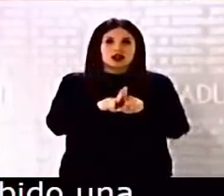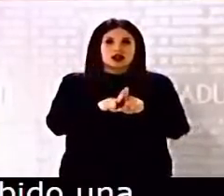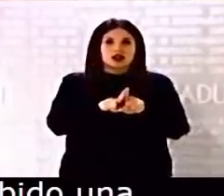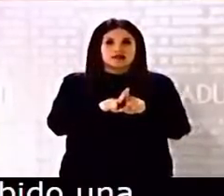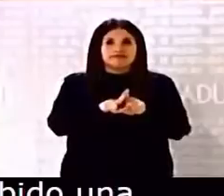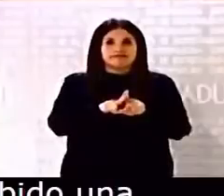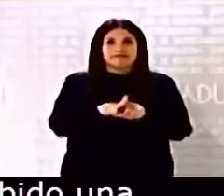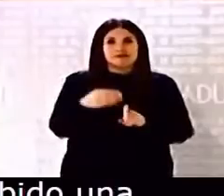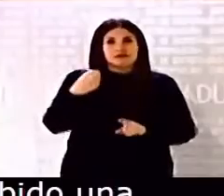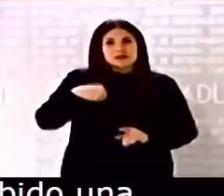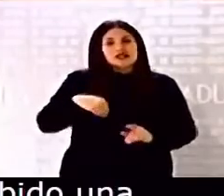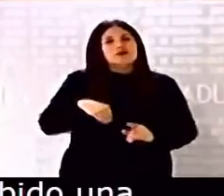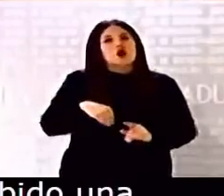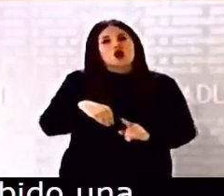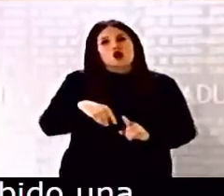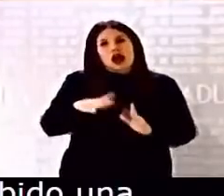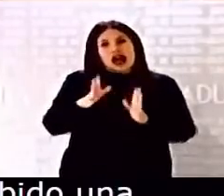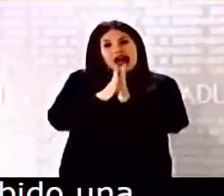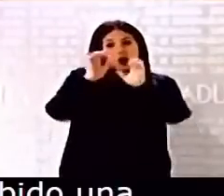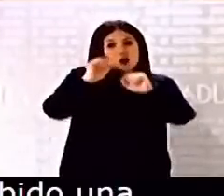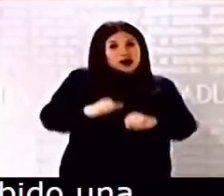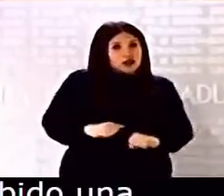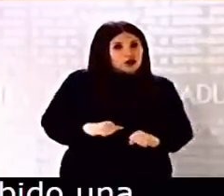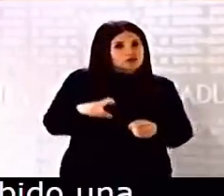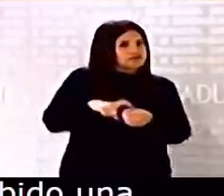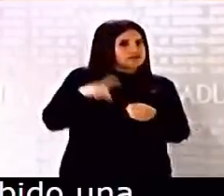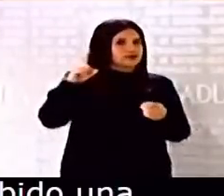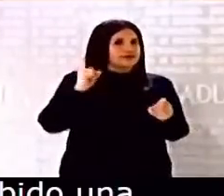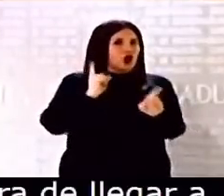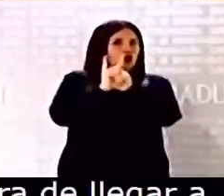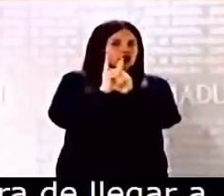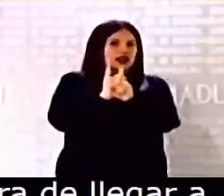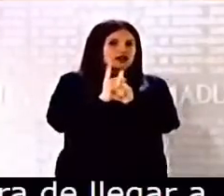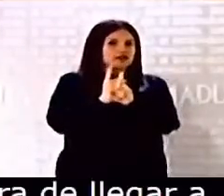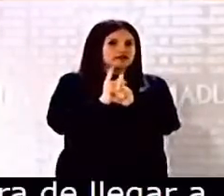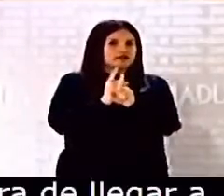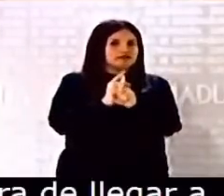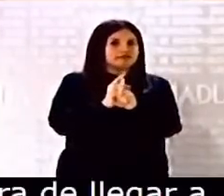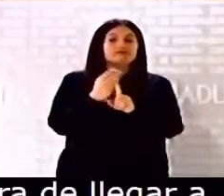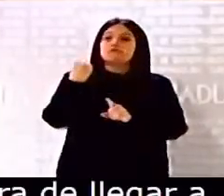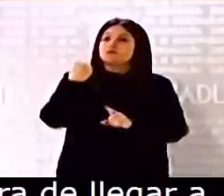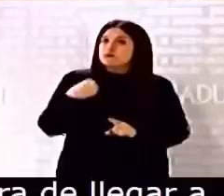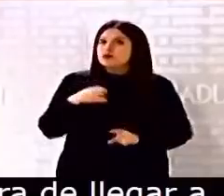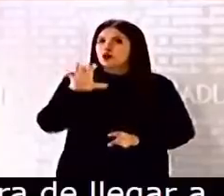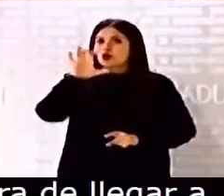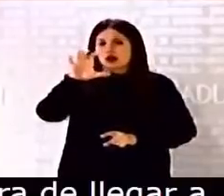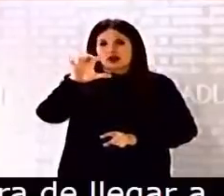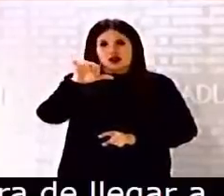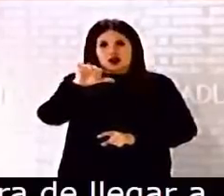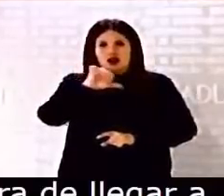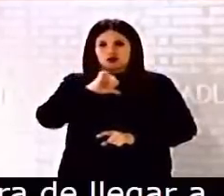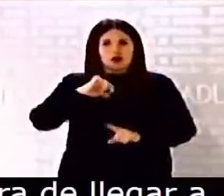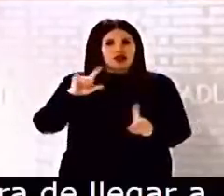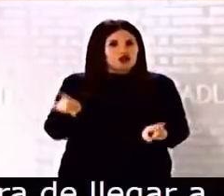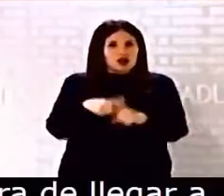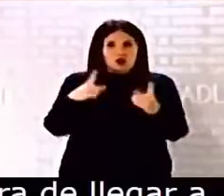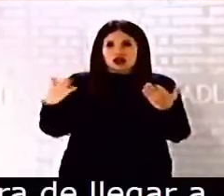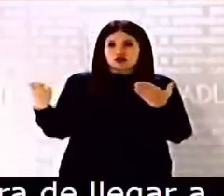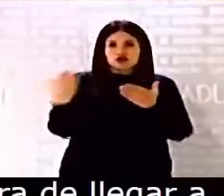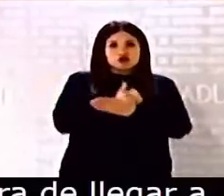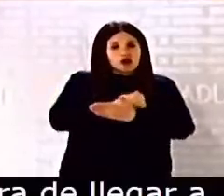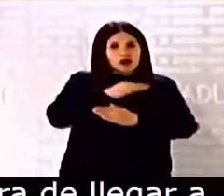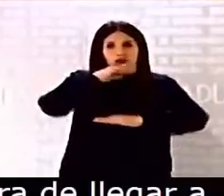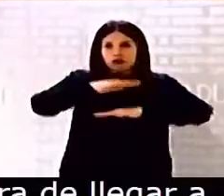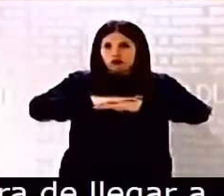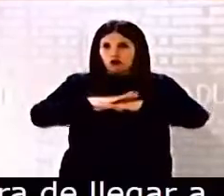manifestado en contra de llegar a este acuerdo, el acuerdo es vinculante para todas las comunidades autónomas, al ser una orden